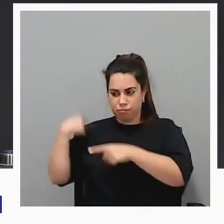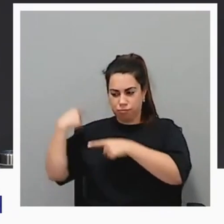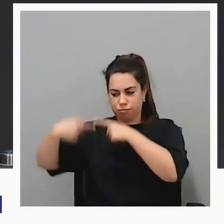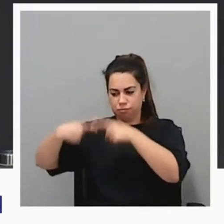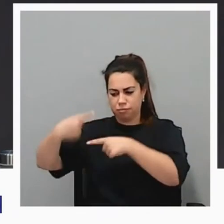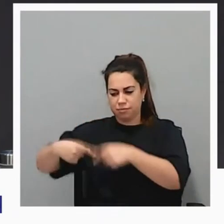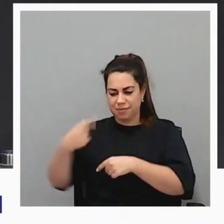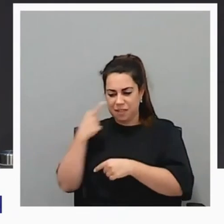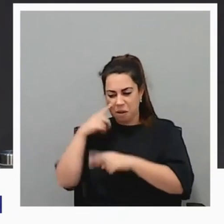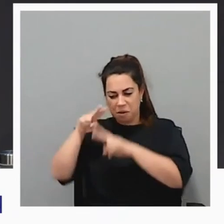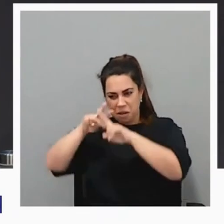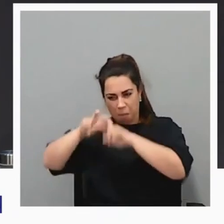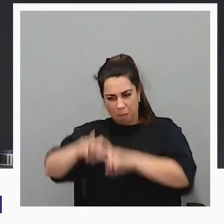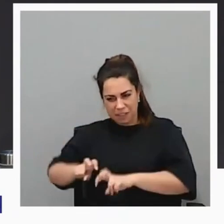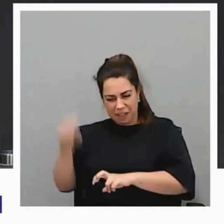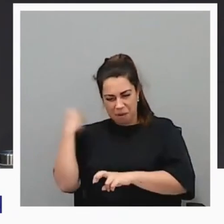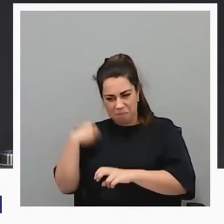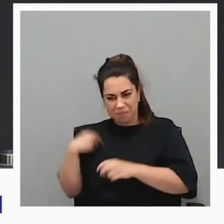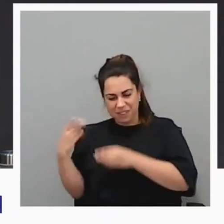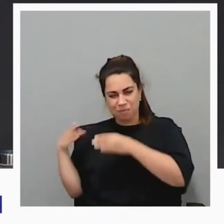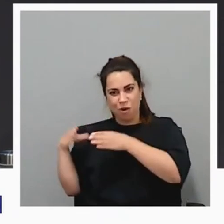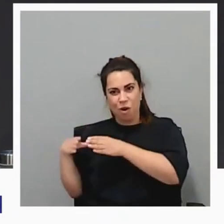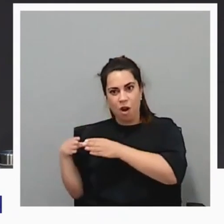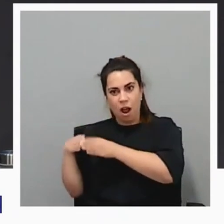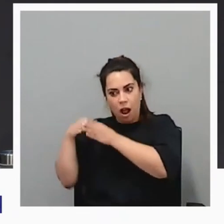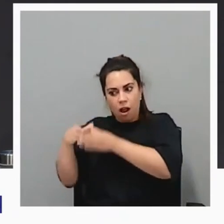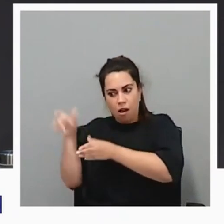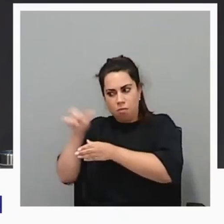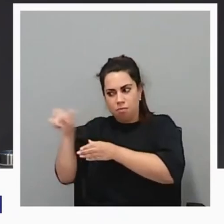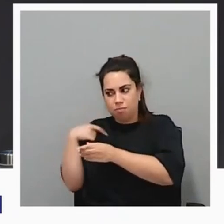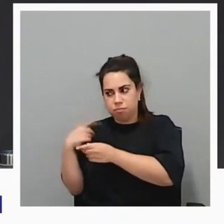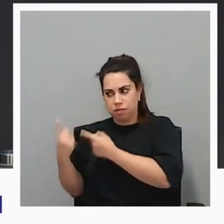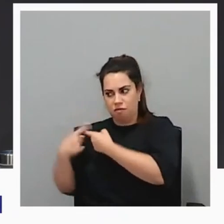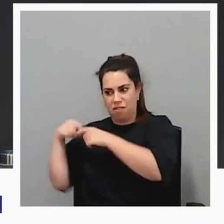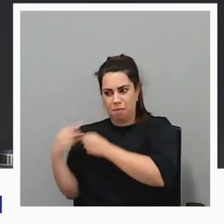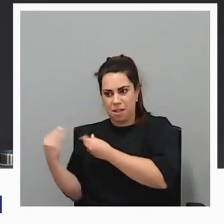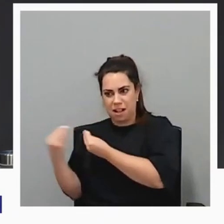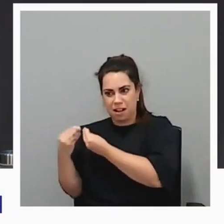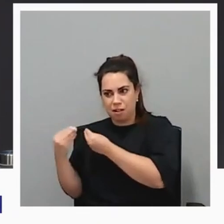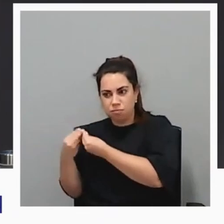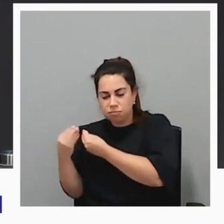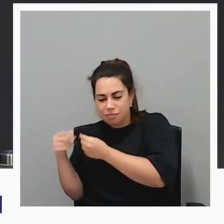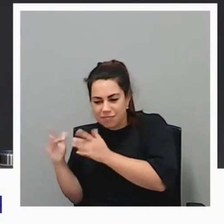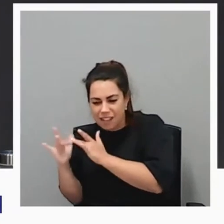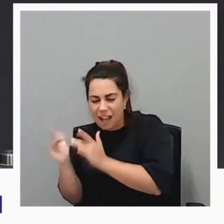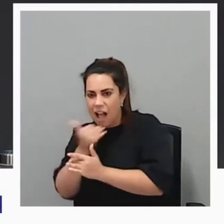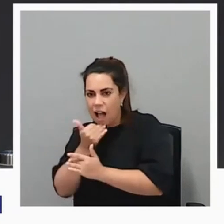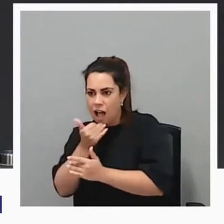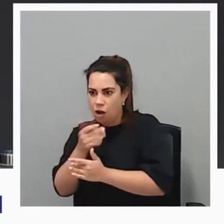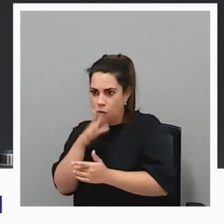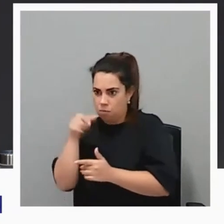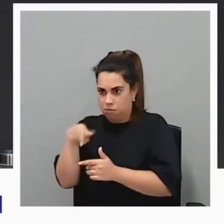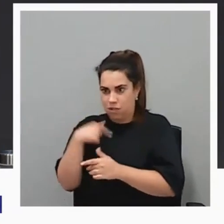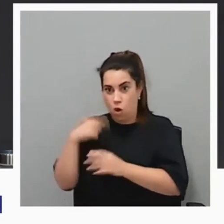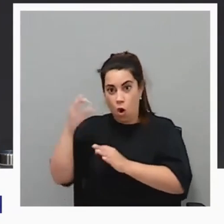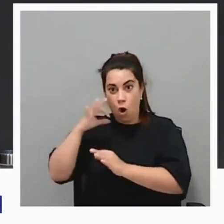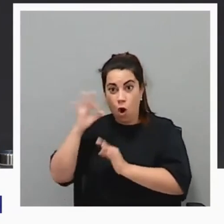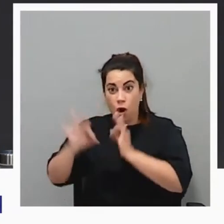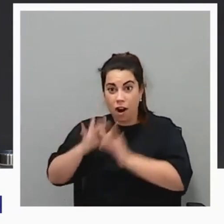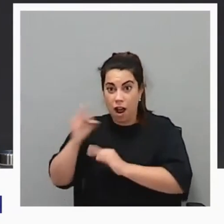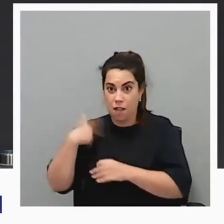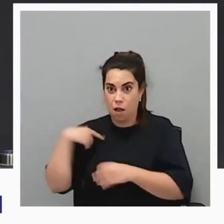Sanlúcar, porque esto fue una osadía organizarlo. Pero aquí estamos. Y el estar hoy aquí, por ejemplo,